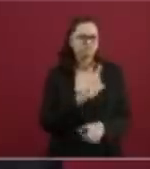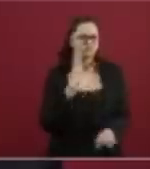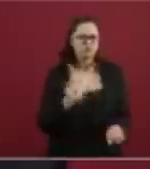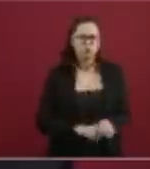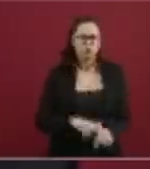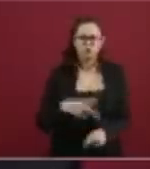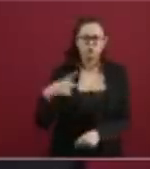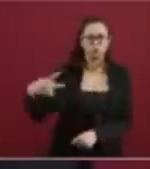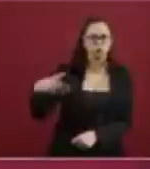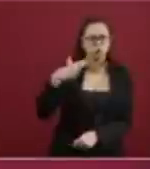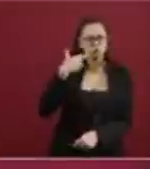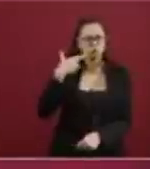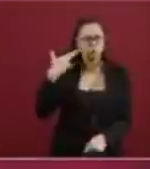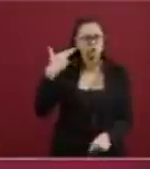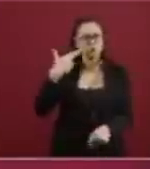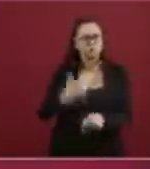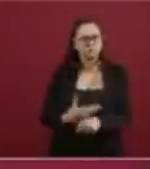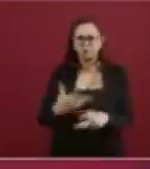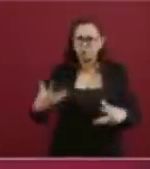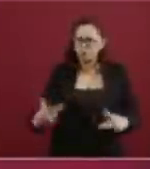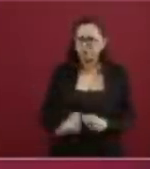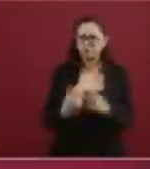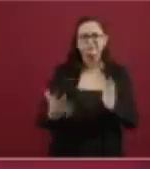deber de participar.